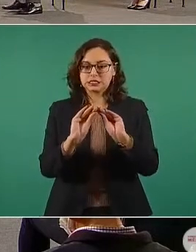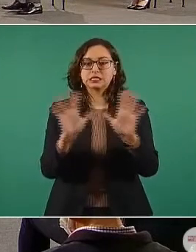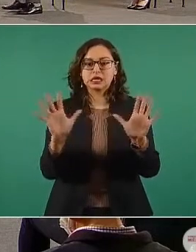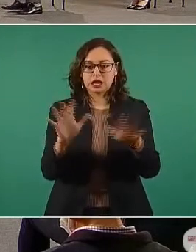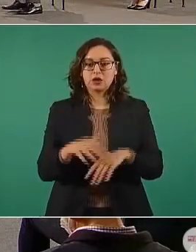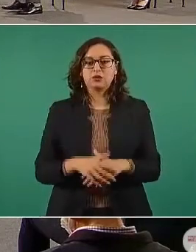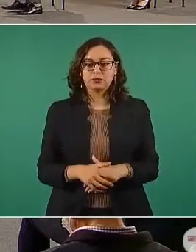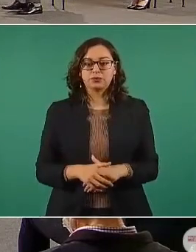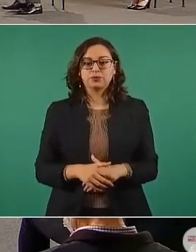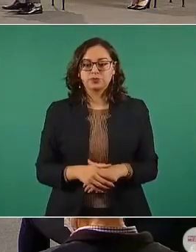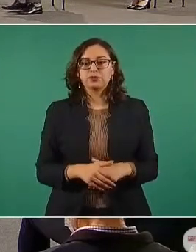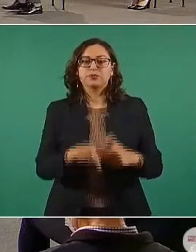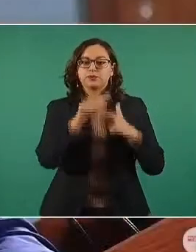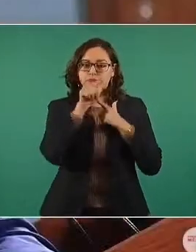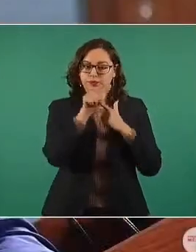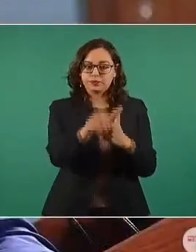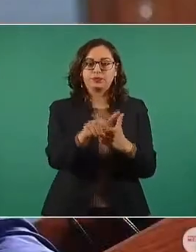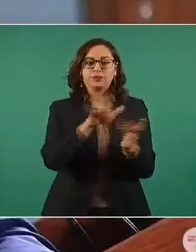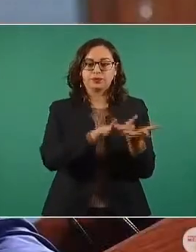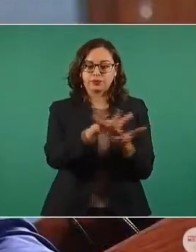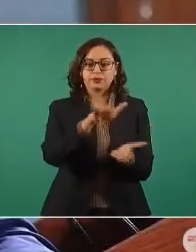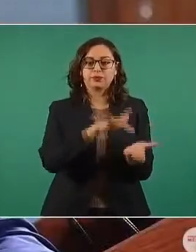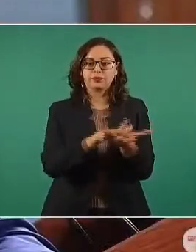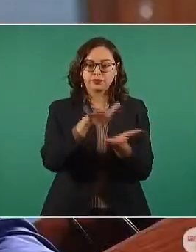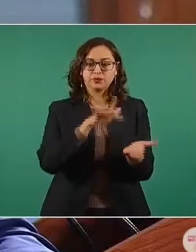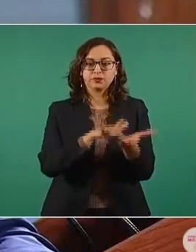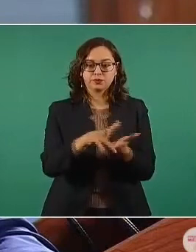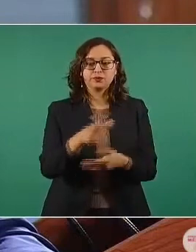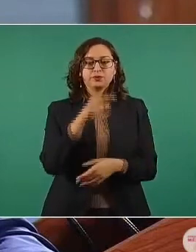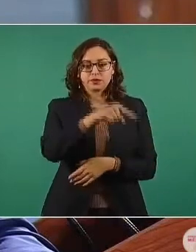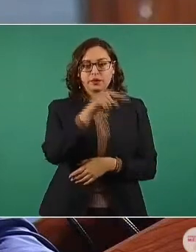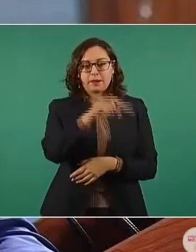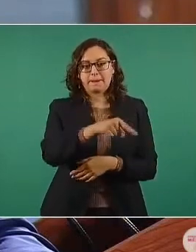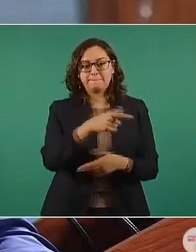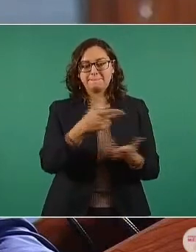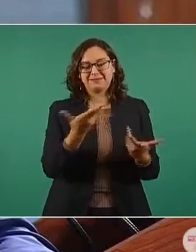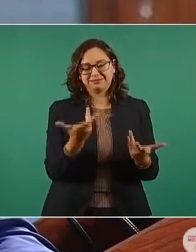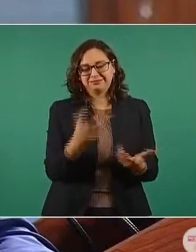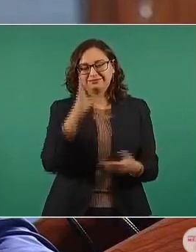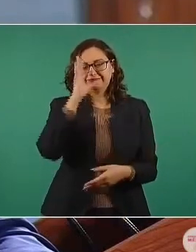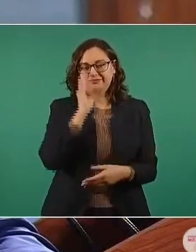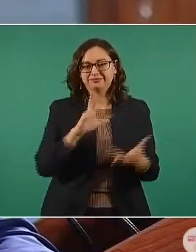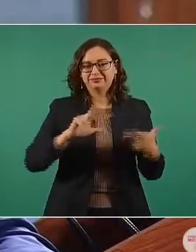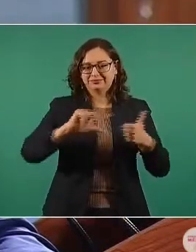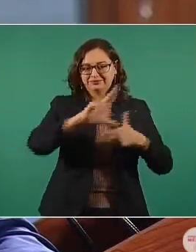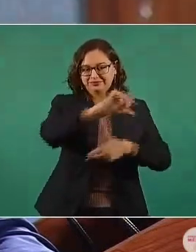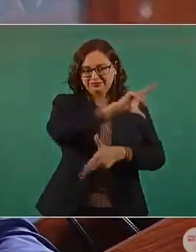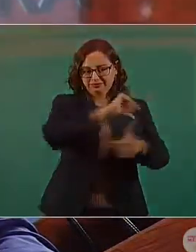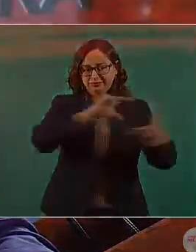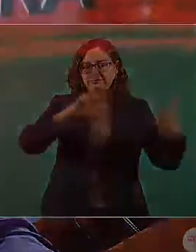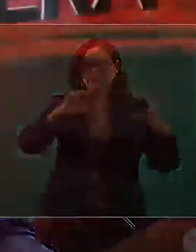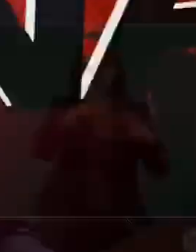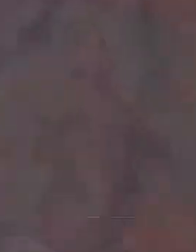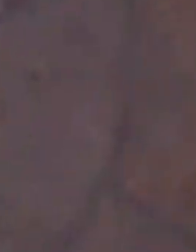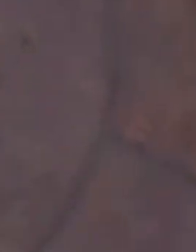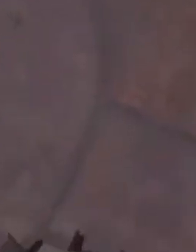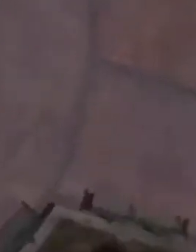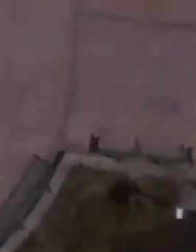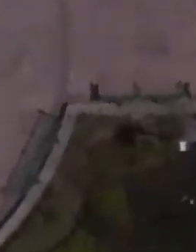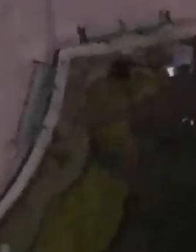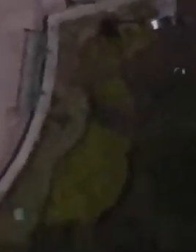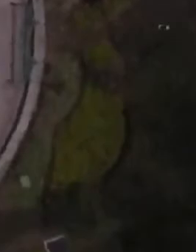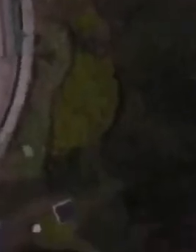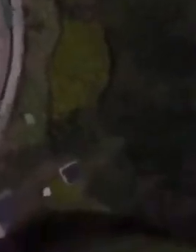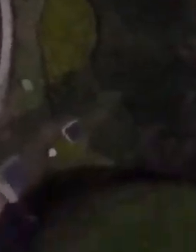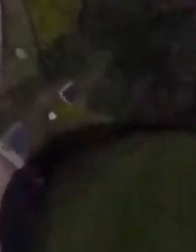mejor dicho, vamos a seguir apoyando a la población afectada por el huracán.